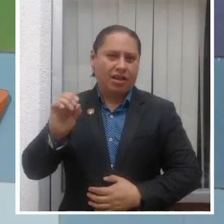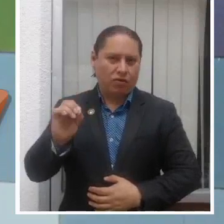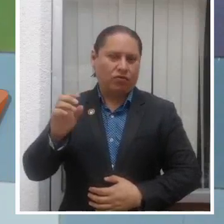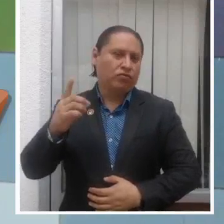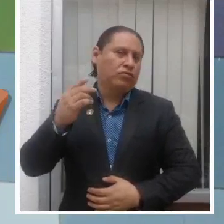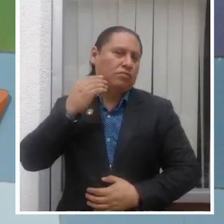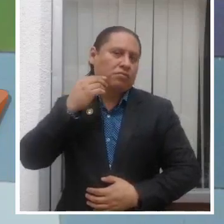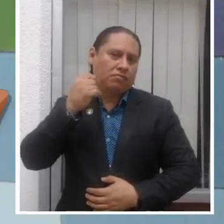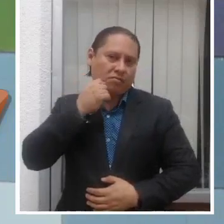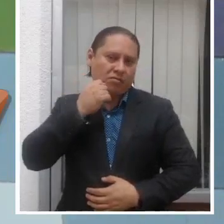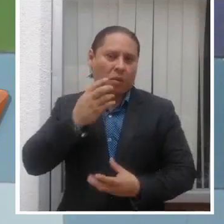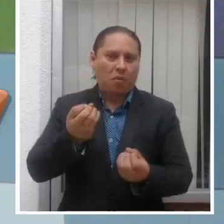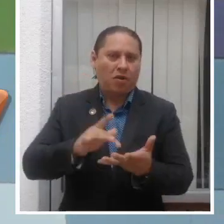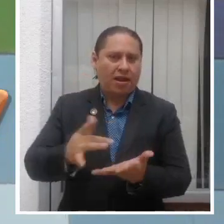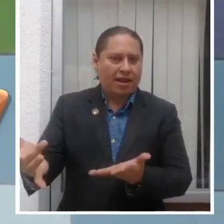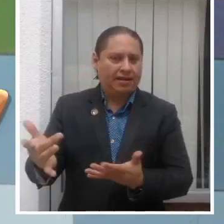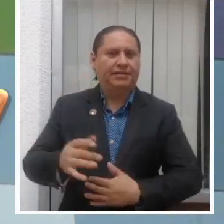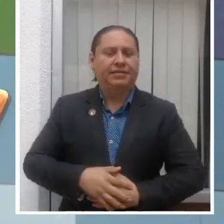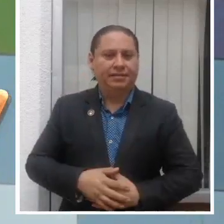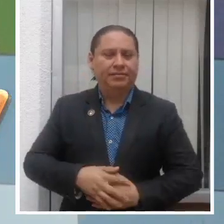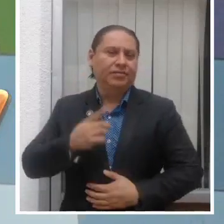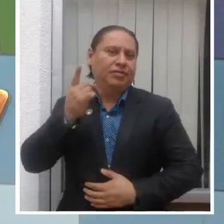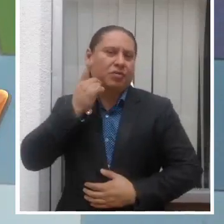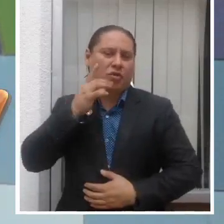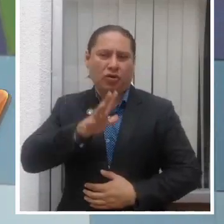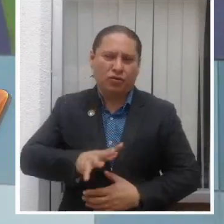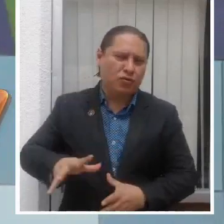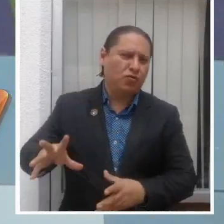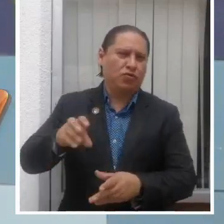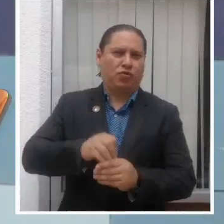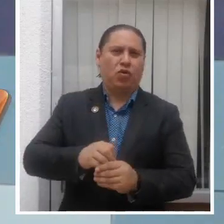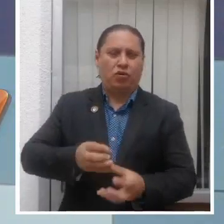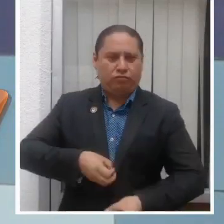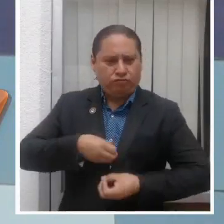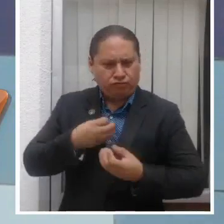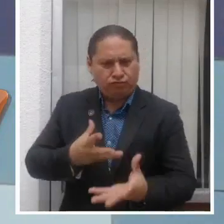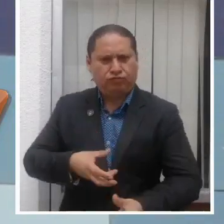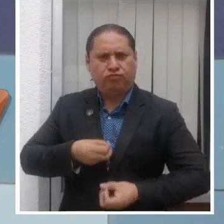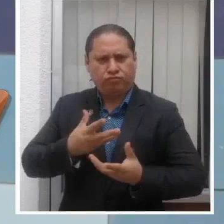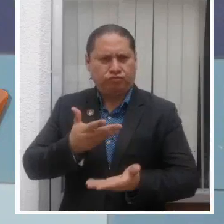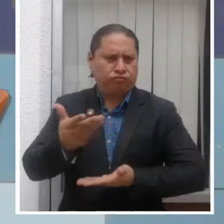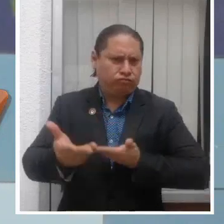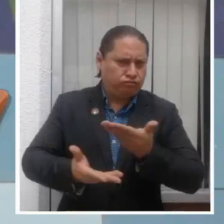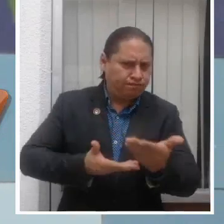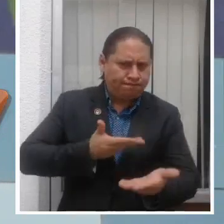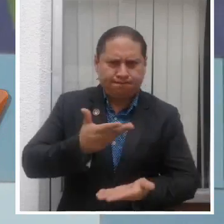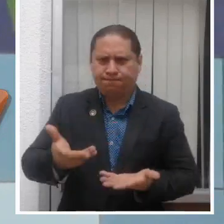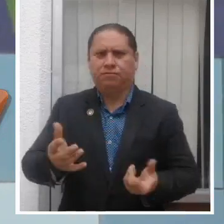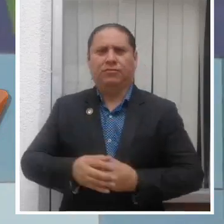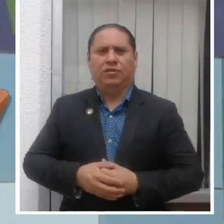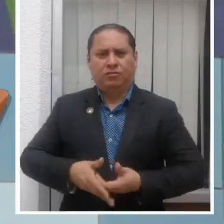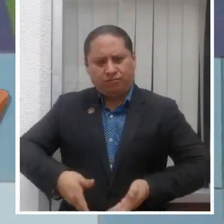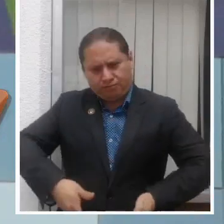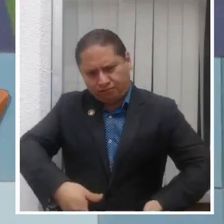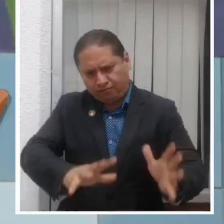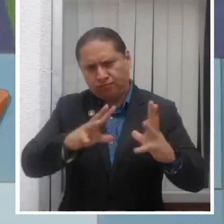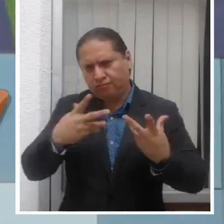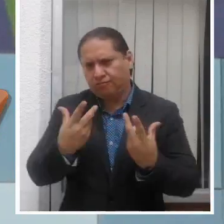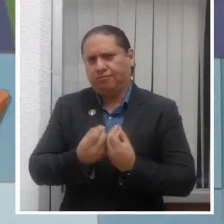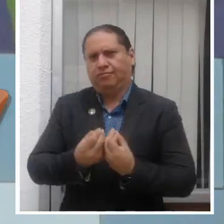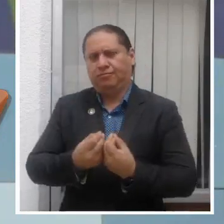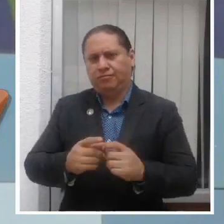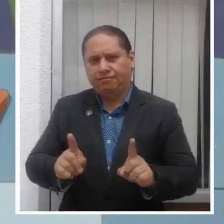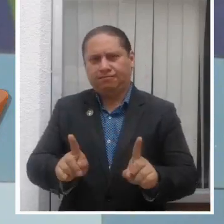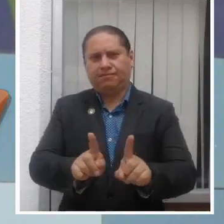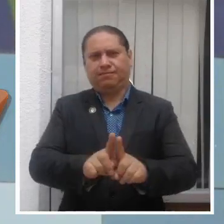Muchas gracias, diputado. Muchas gracias por todo que me ha compartido, por todo lo que he encaminado junto con usted, con